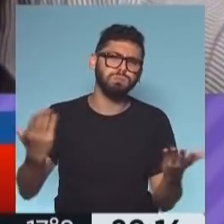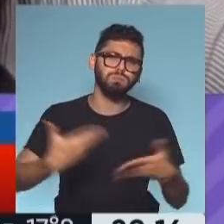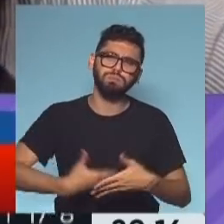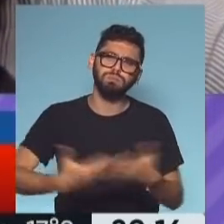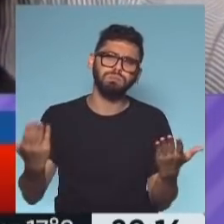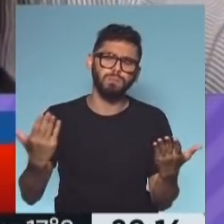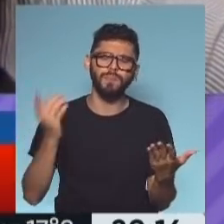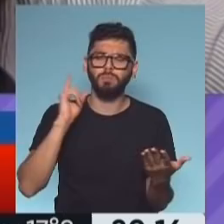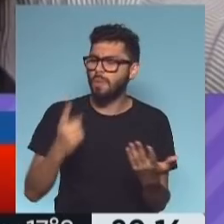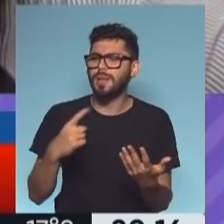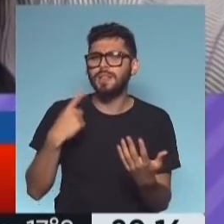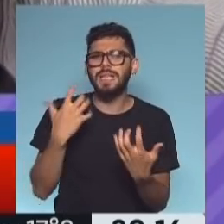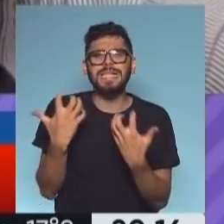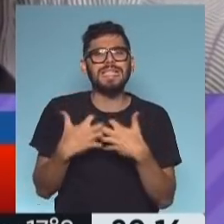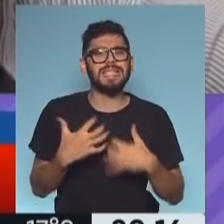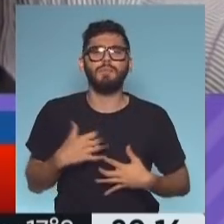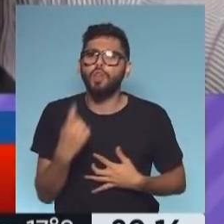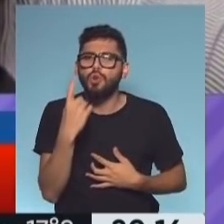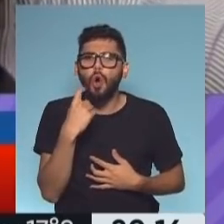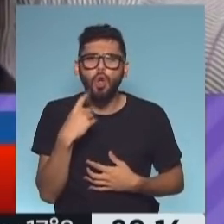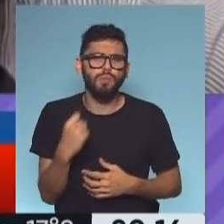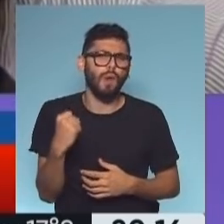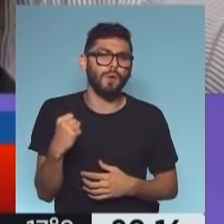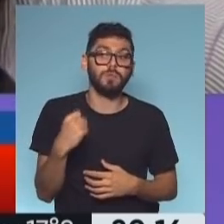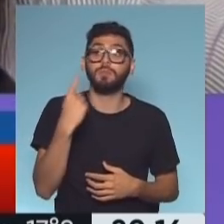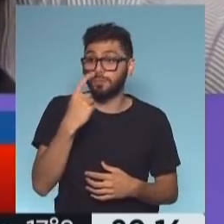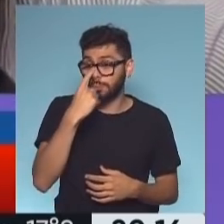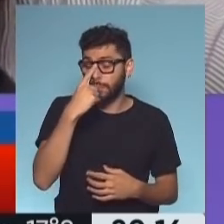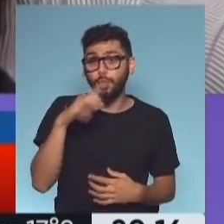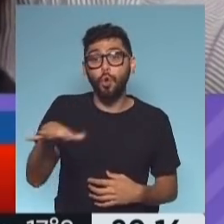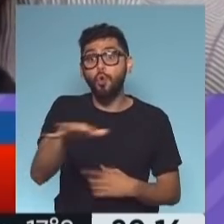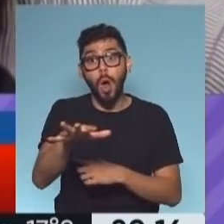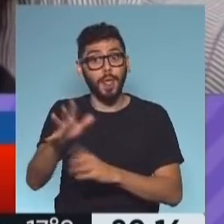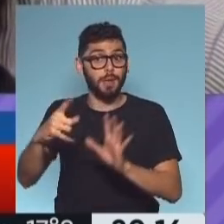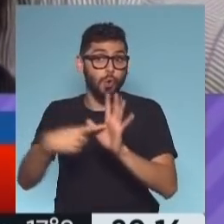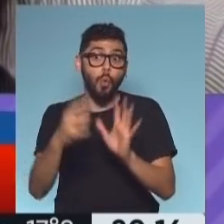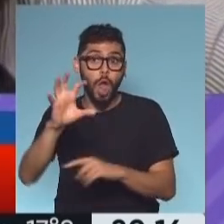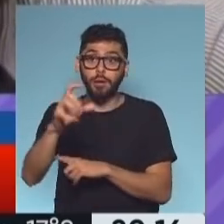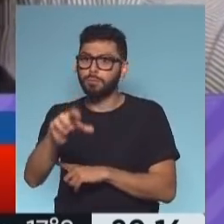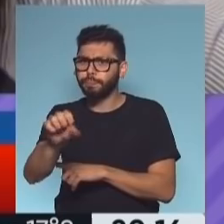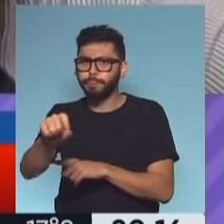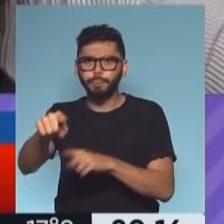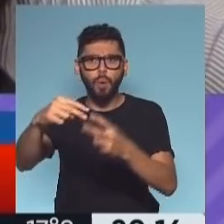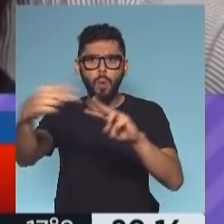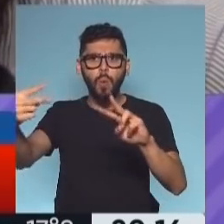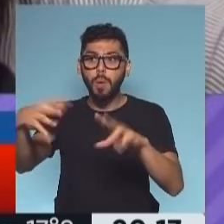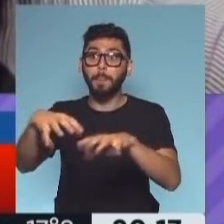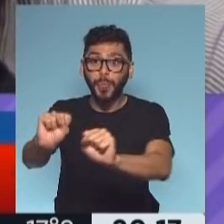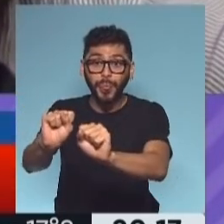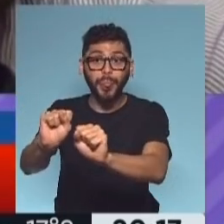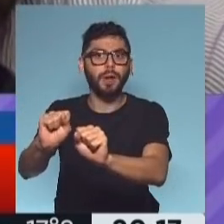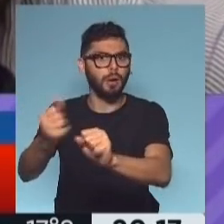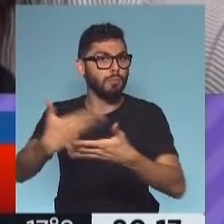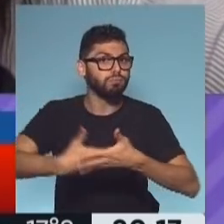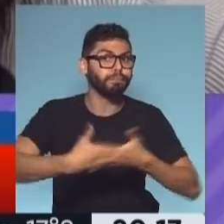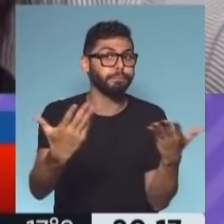hacemos un sistema de vigilancia activa muy fuerte, eso nos ha permitido encontrar en varios distritos de la provincia de Buenos Aires estas variantes virales y las hemos dado a conocer.